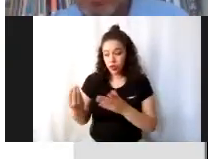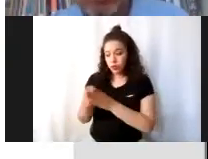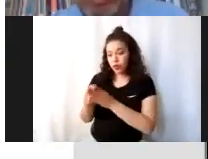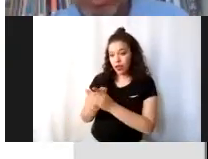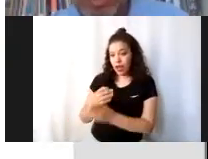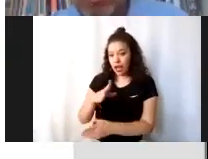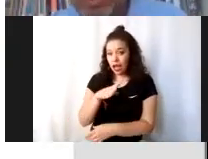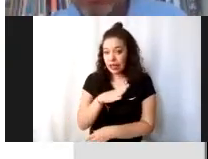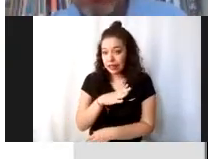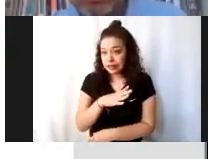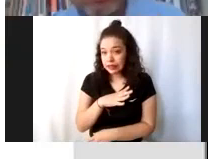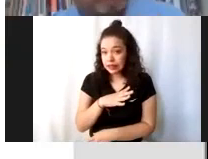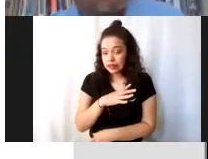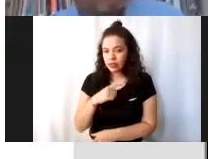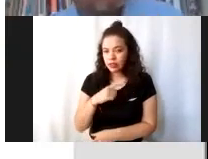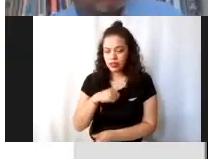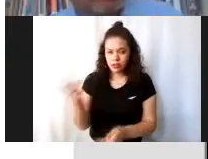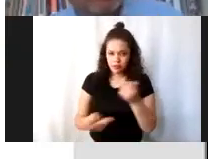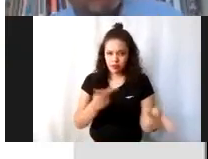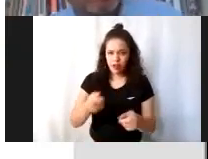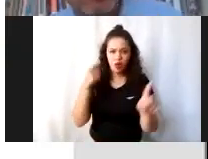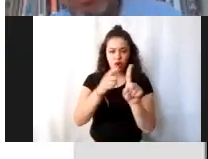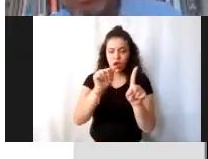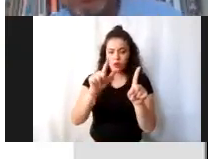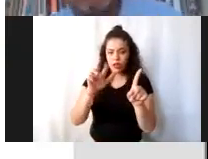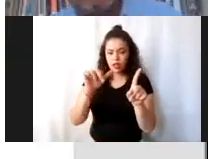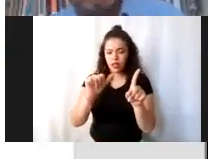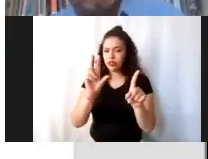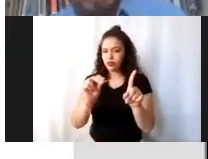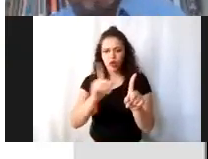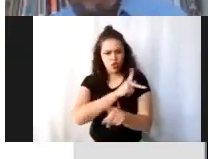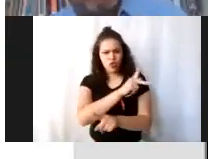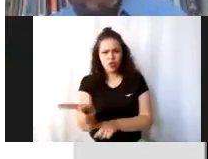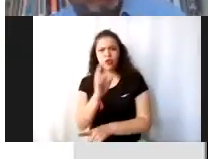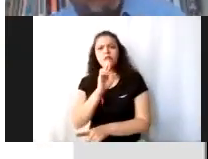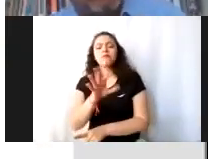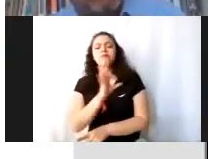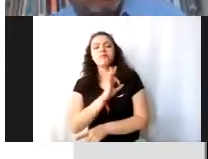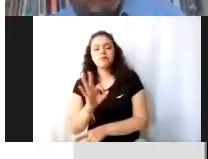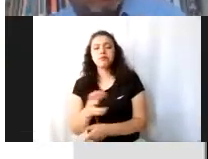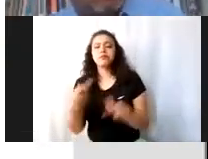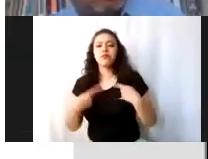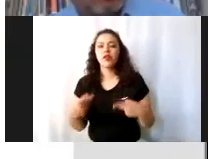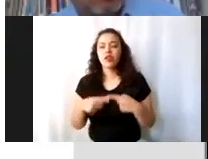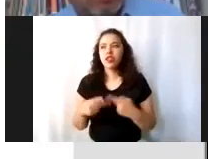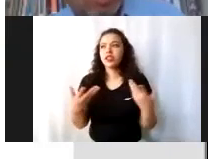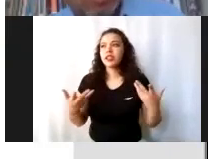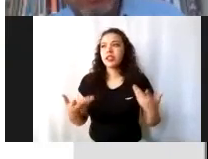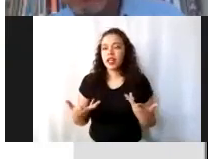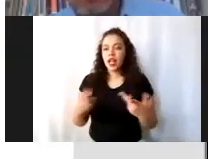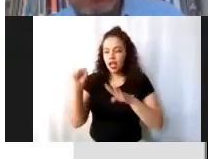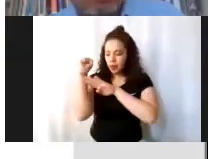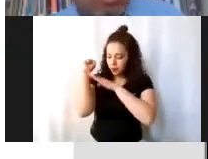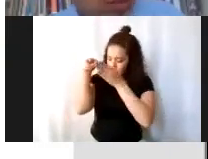Y esta pregunta ya la abro para todos, ya no solamente para Aurelia, porque es relevante. Una persona está